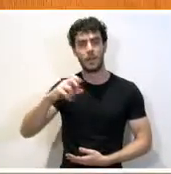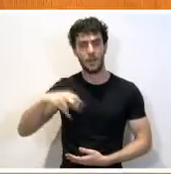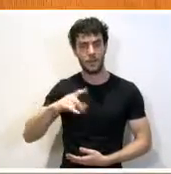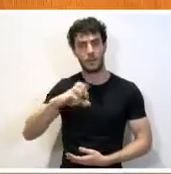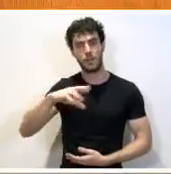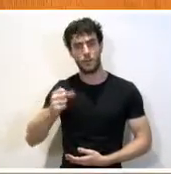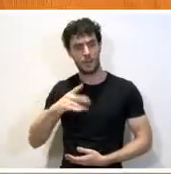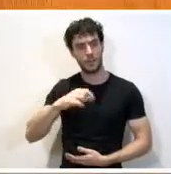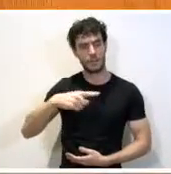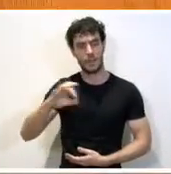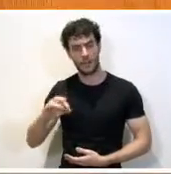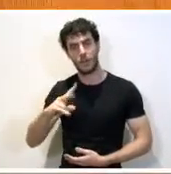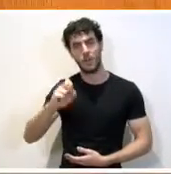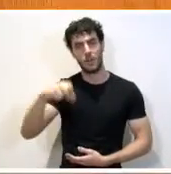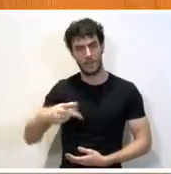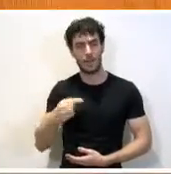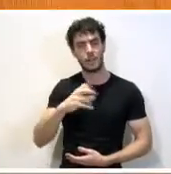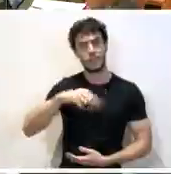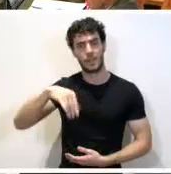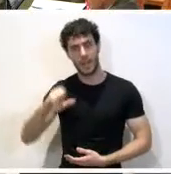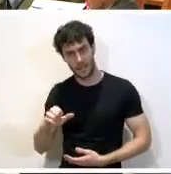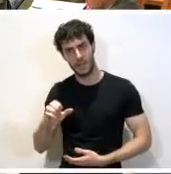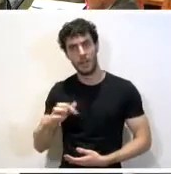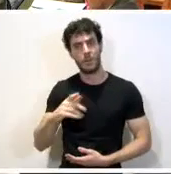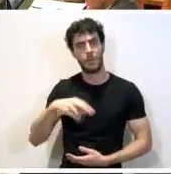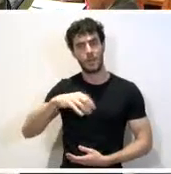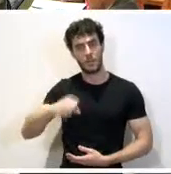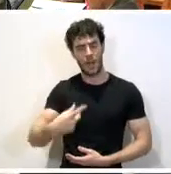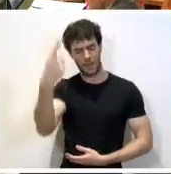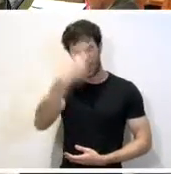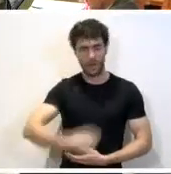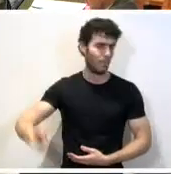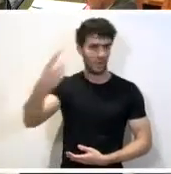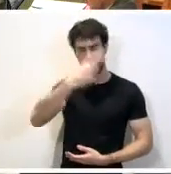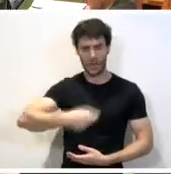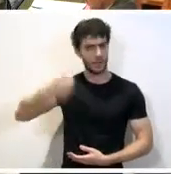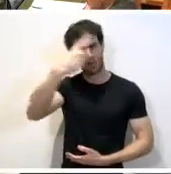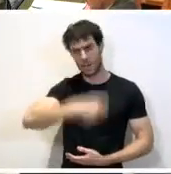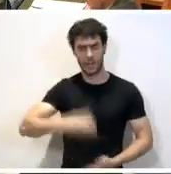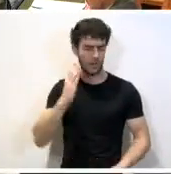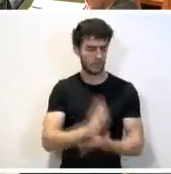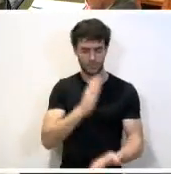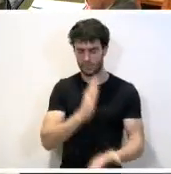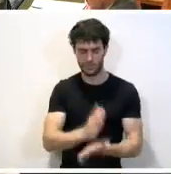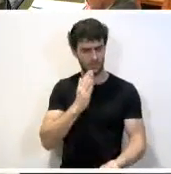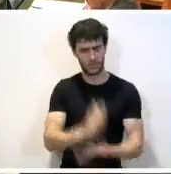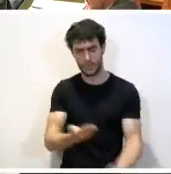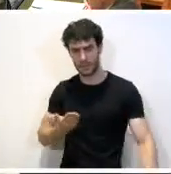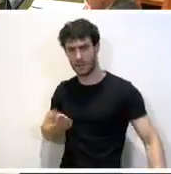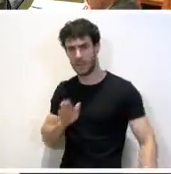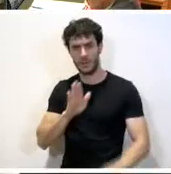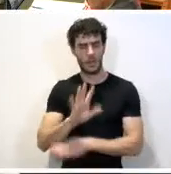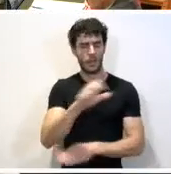con Sergio, con Iván, con Asnae, con Fátima y con cientos y cientos, a través de sus representantes, de estudiantes de